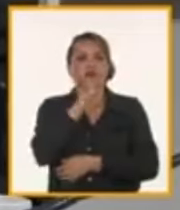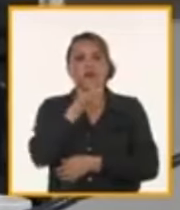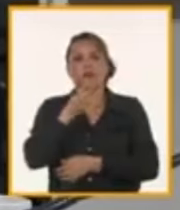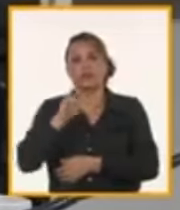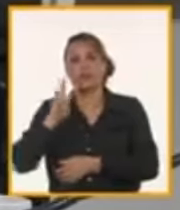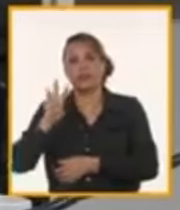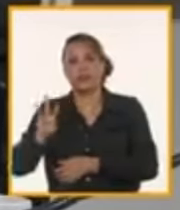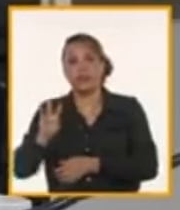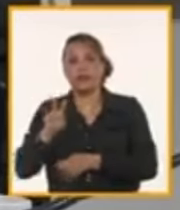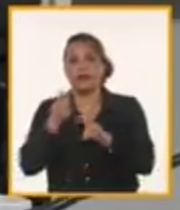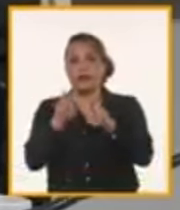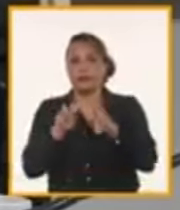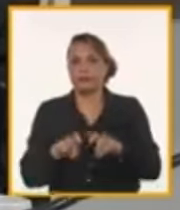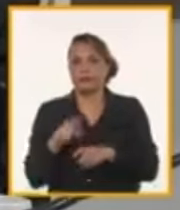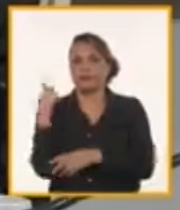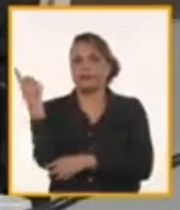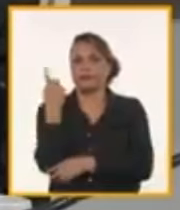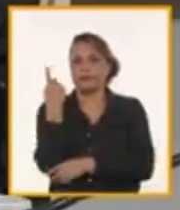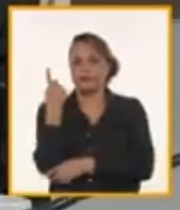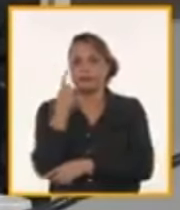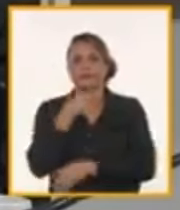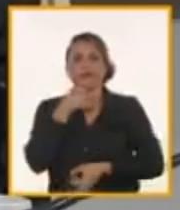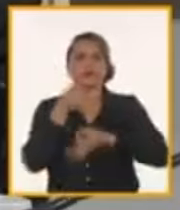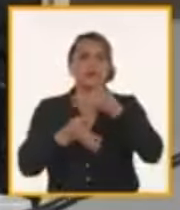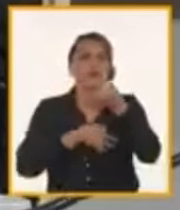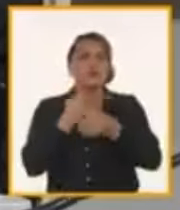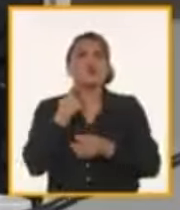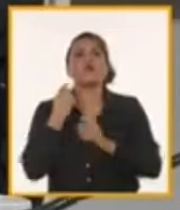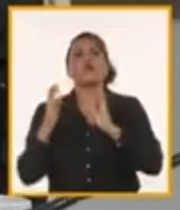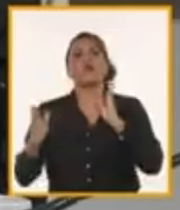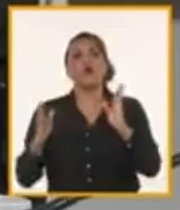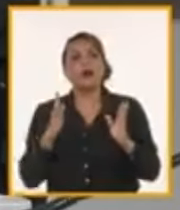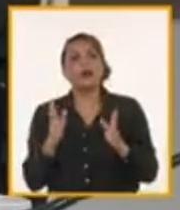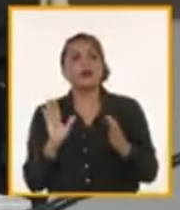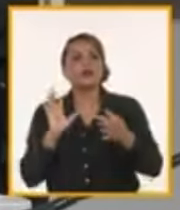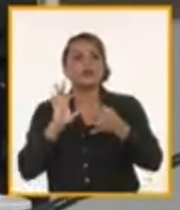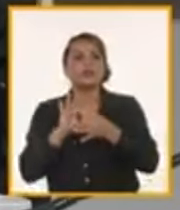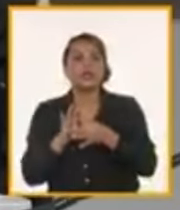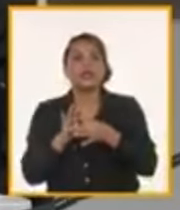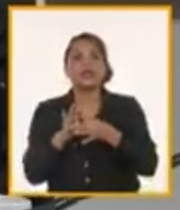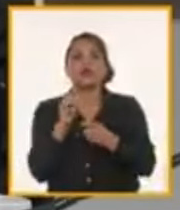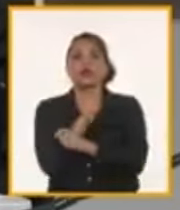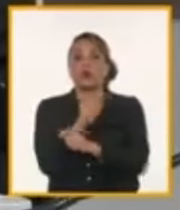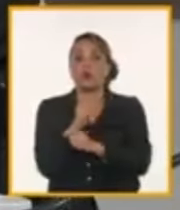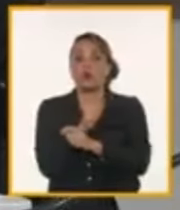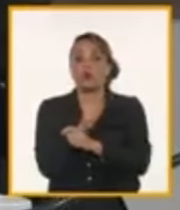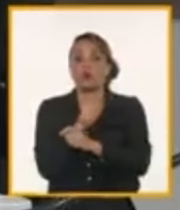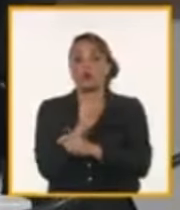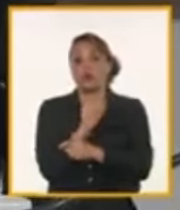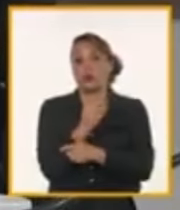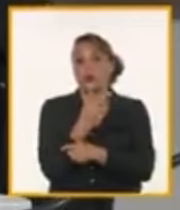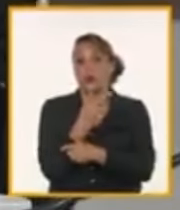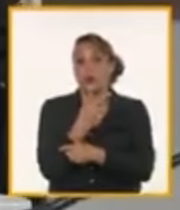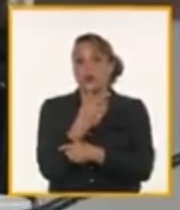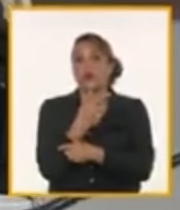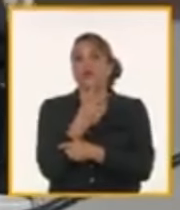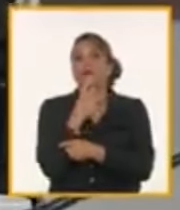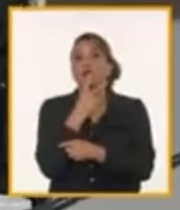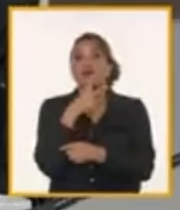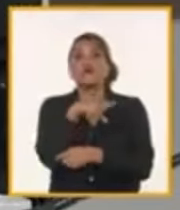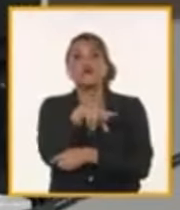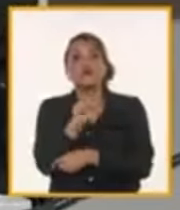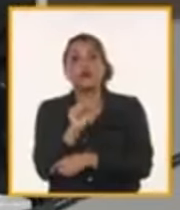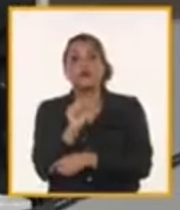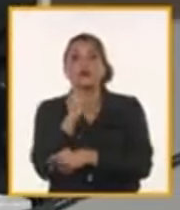nacional Pues se trata de un año como tú decías en el cual coinciden dos cursos académicos por lo tanto hay dos ingresos nuevos a la